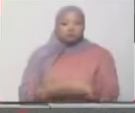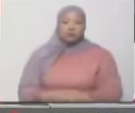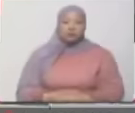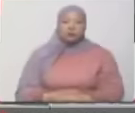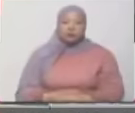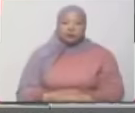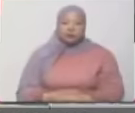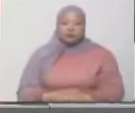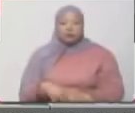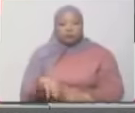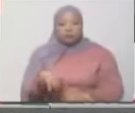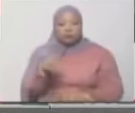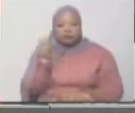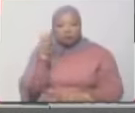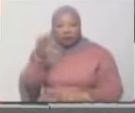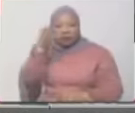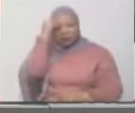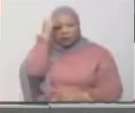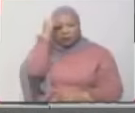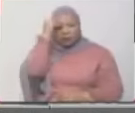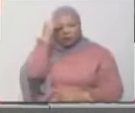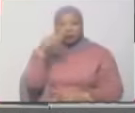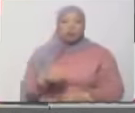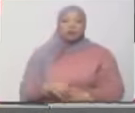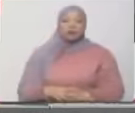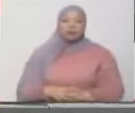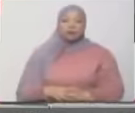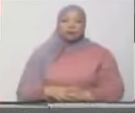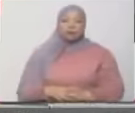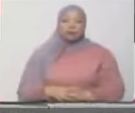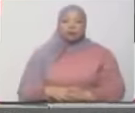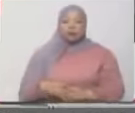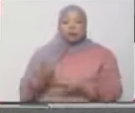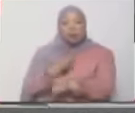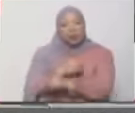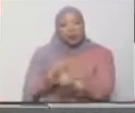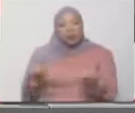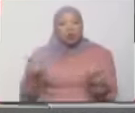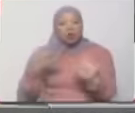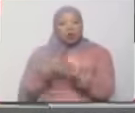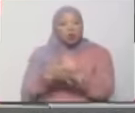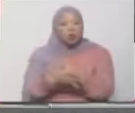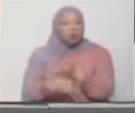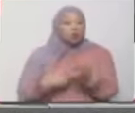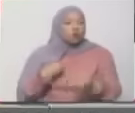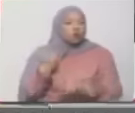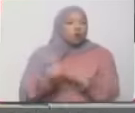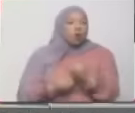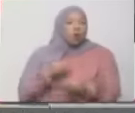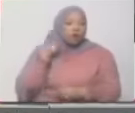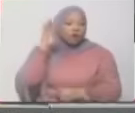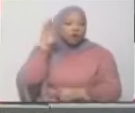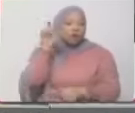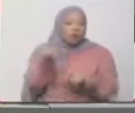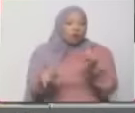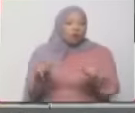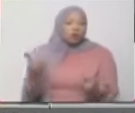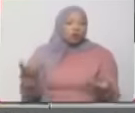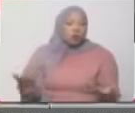¿Captas la idea? Entonces, ¿para qué democracia estamos formando a los futuros ciudadanos y